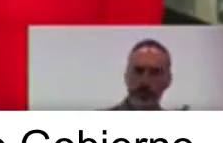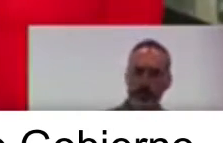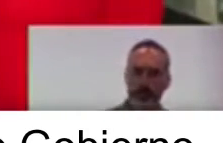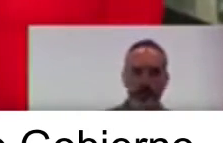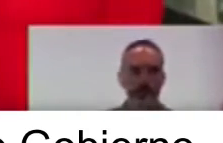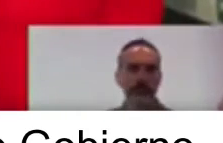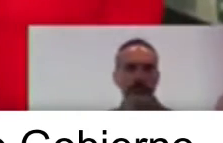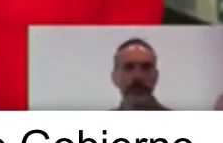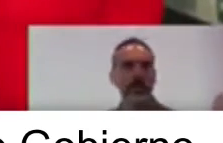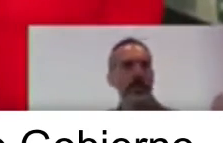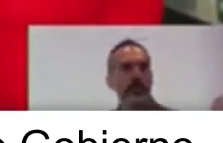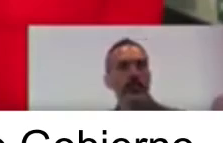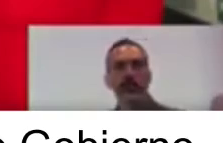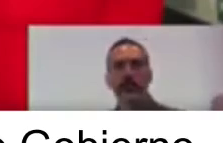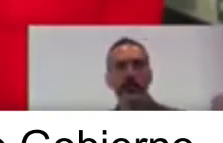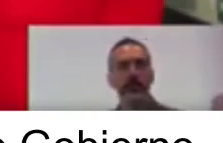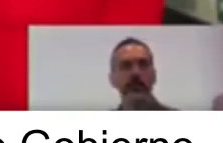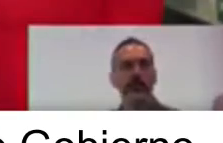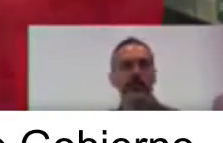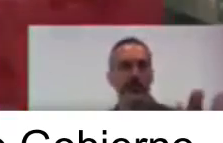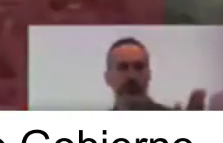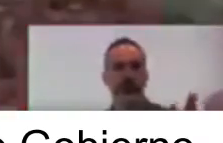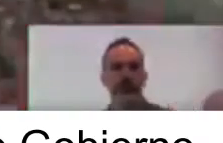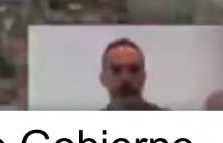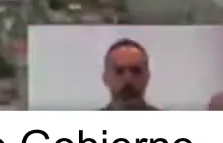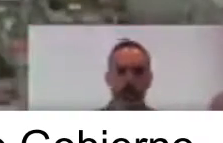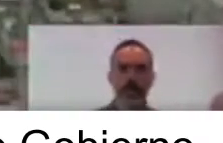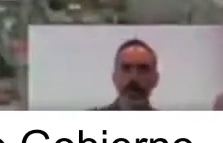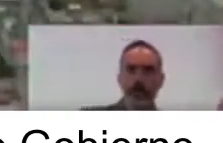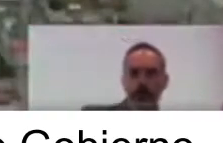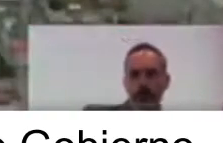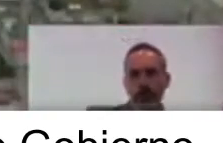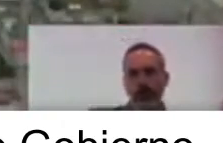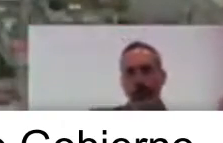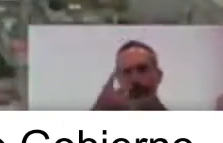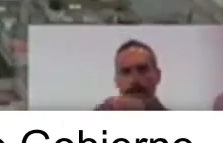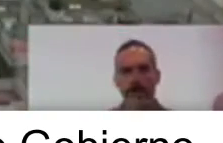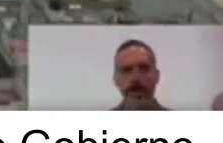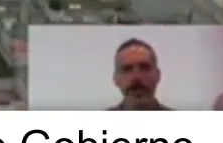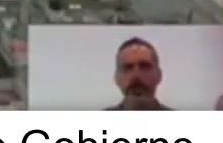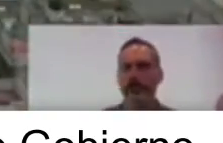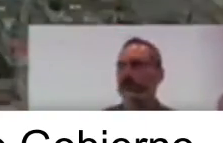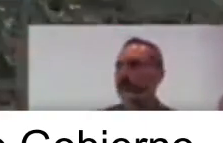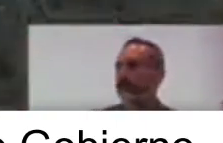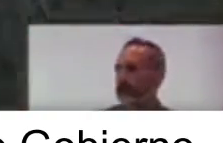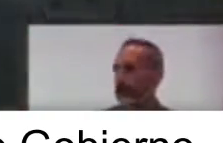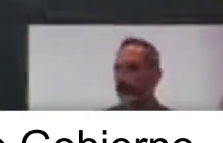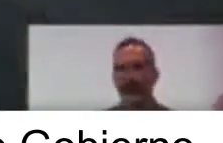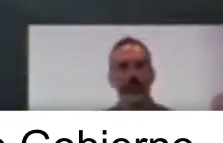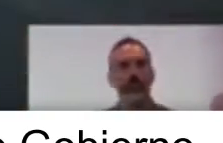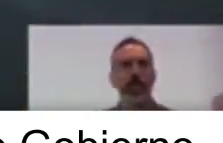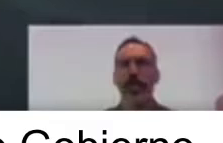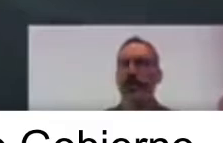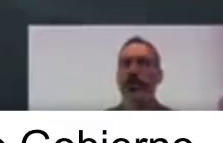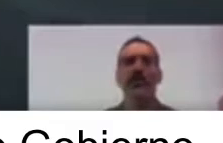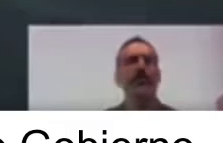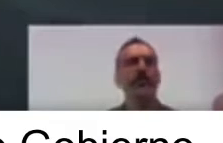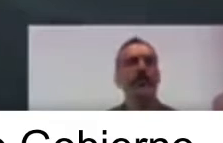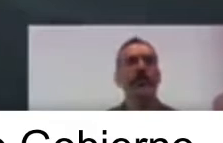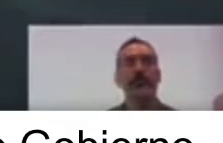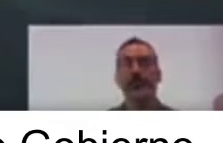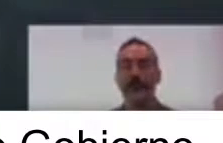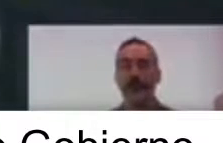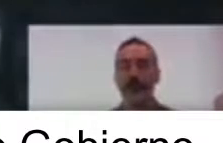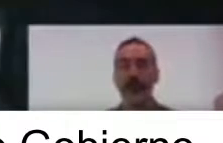Nos comprometimos a pavimentar y relaminar 1,000 calles y ya llevamos más de 300.